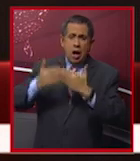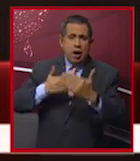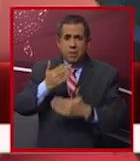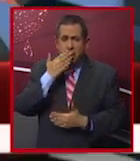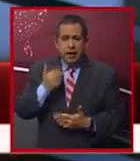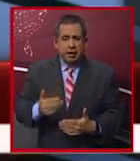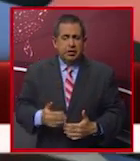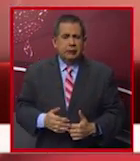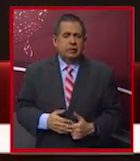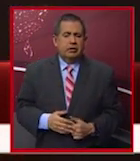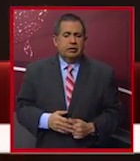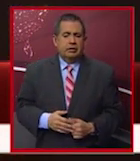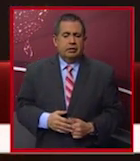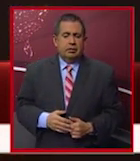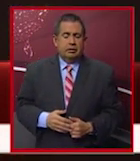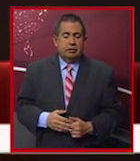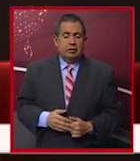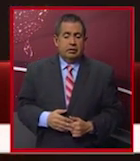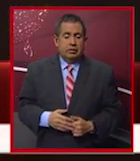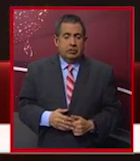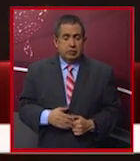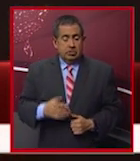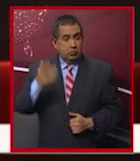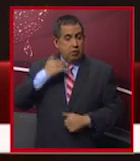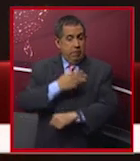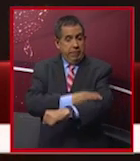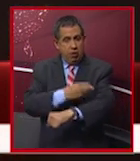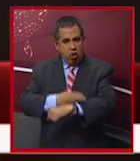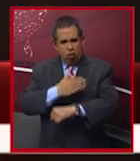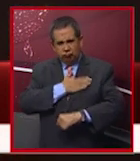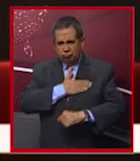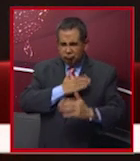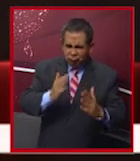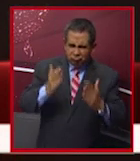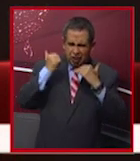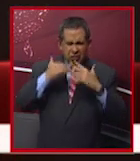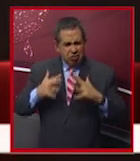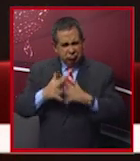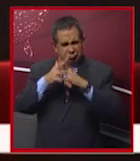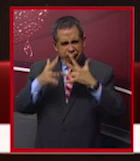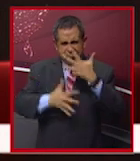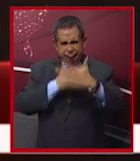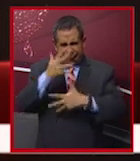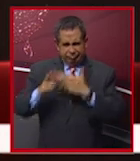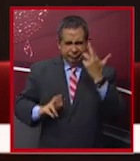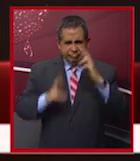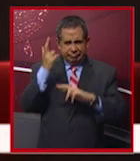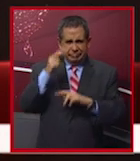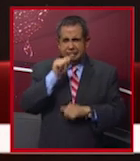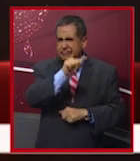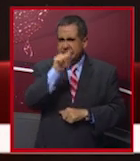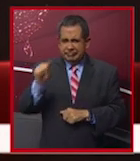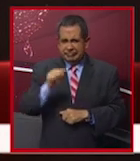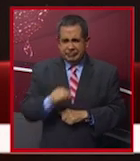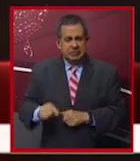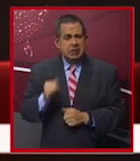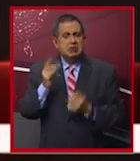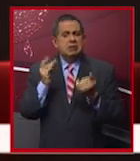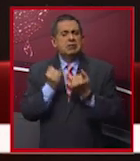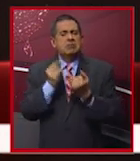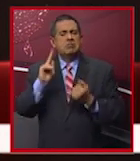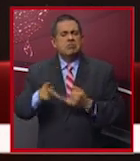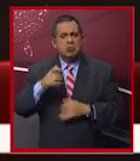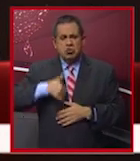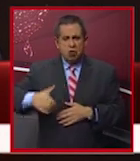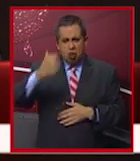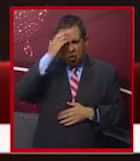de vida. El llamado a las armas de Madero produjo diversos alzamientos en todo el país, tal como conocemos